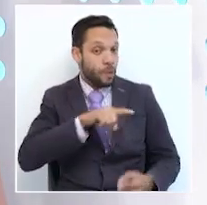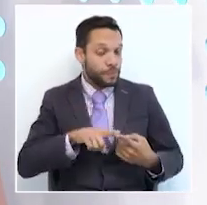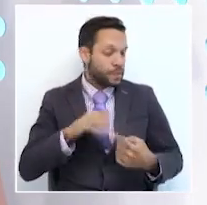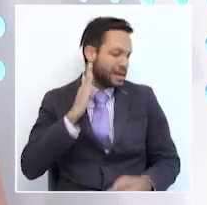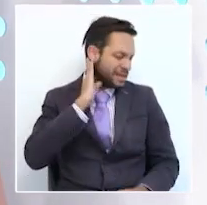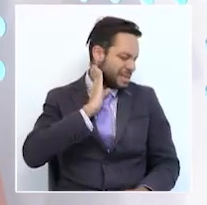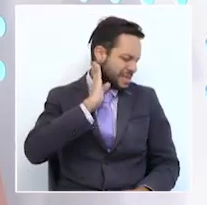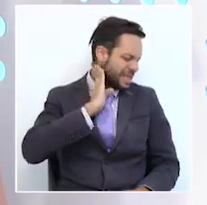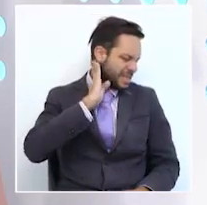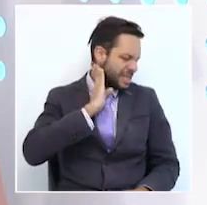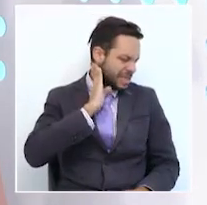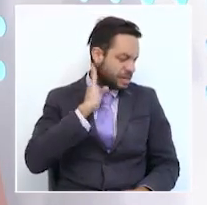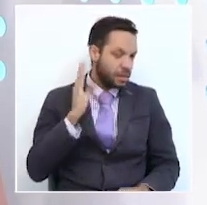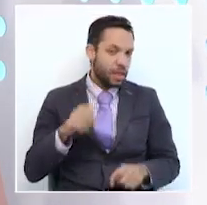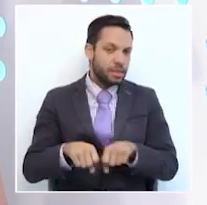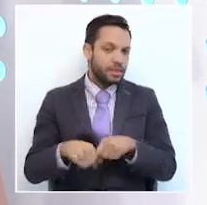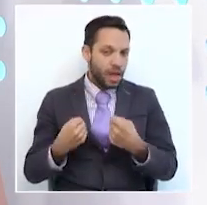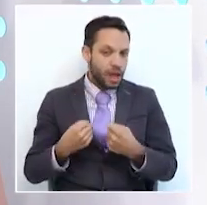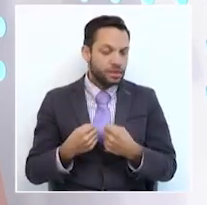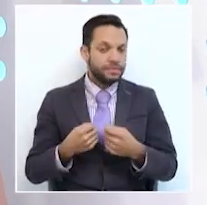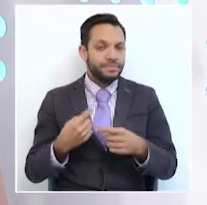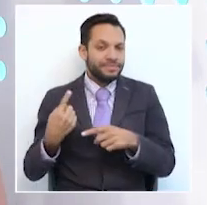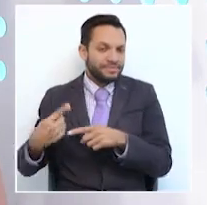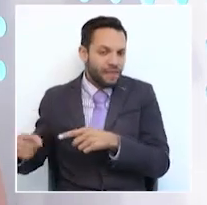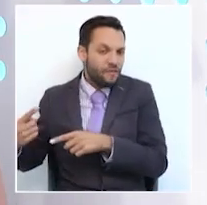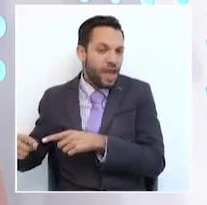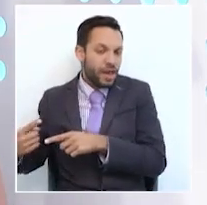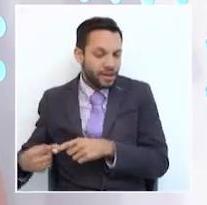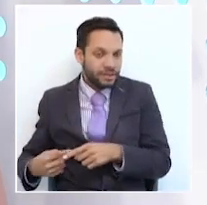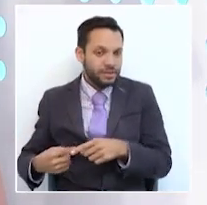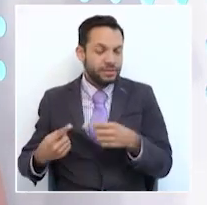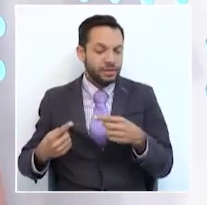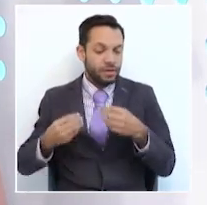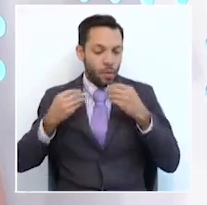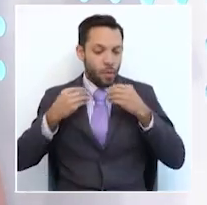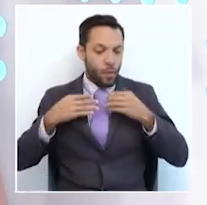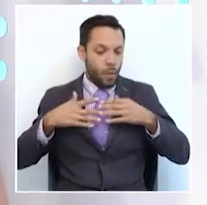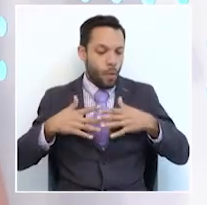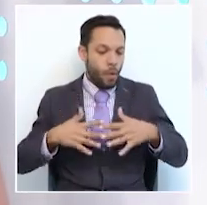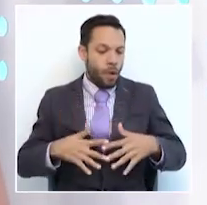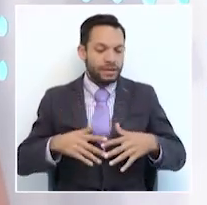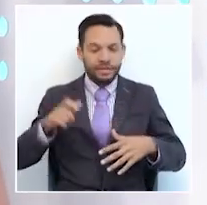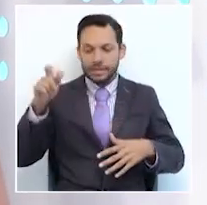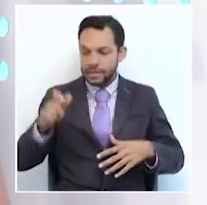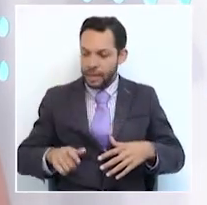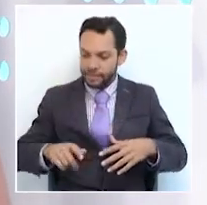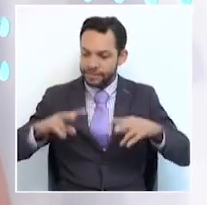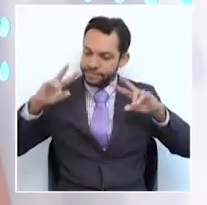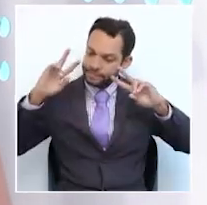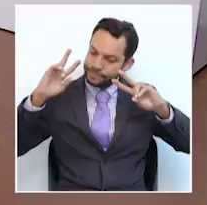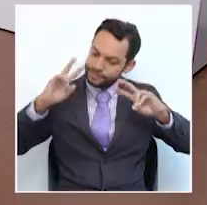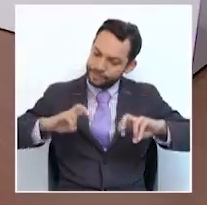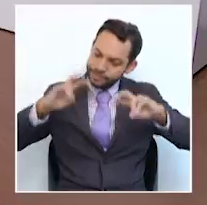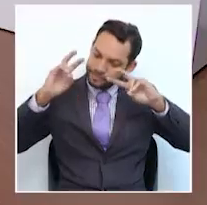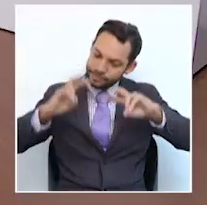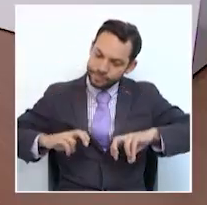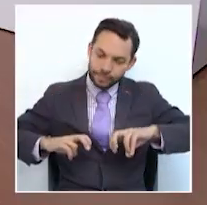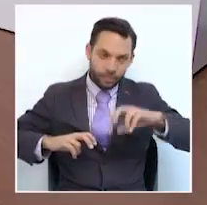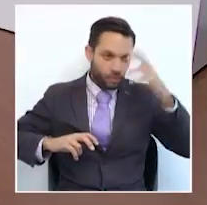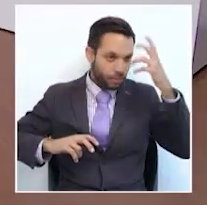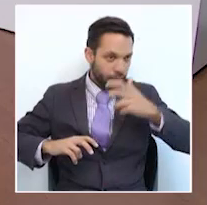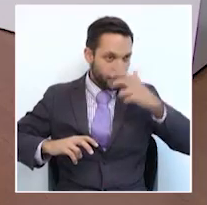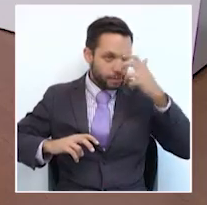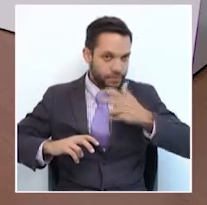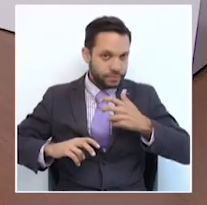ser una hernia hiatal son dolores referidos por eso siempre los exámenes a mí me da